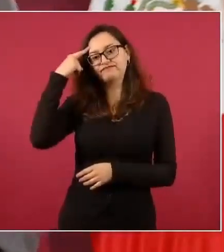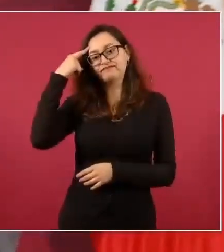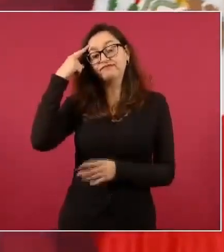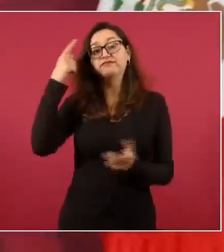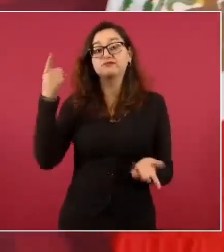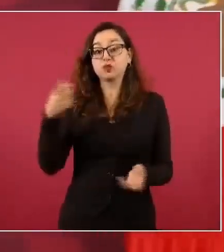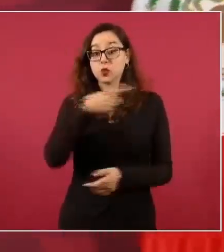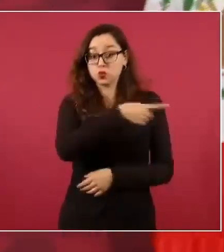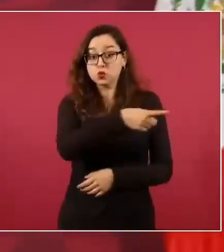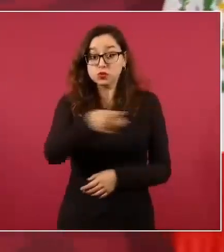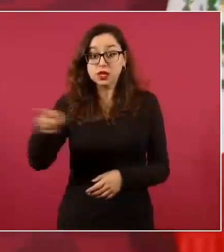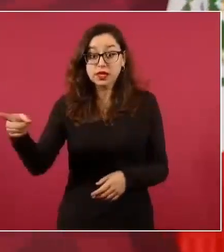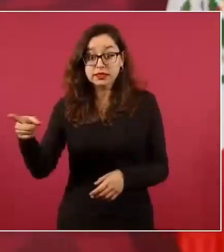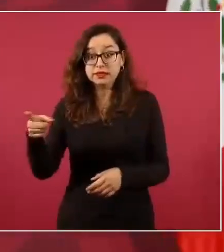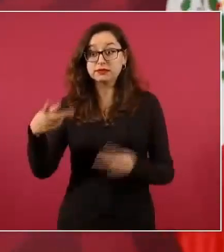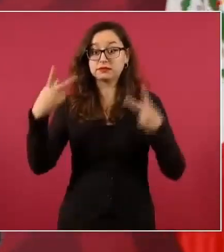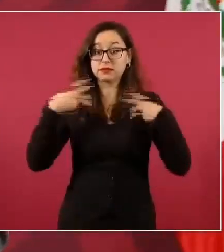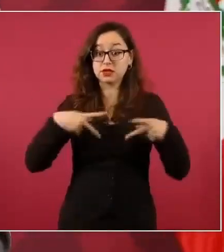presidente